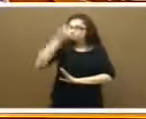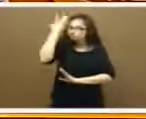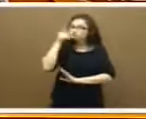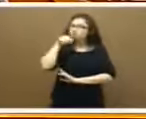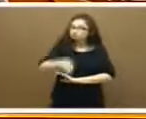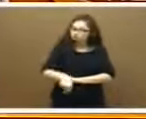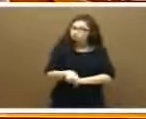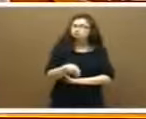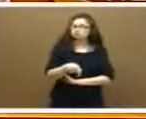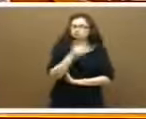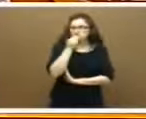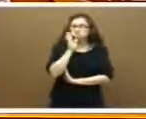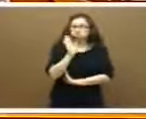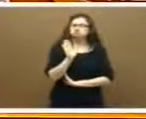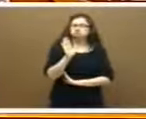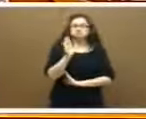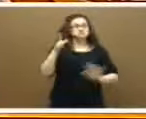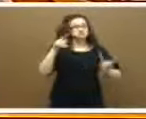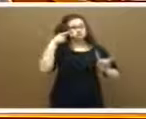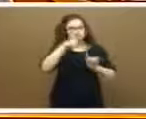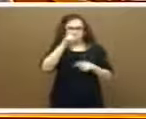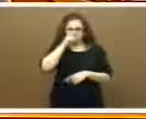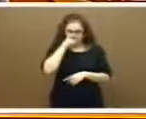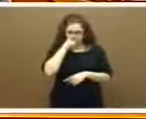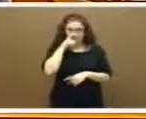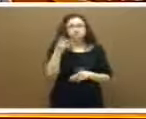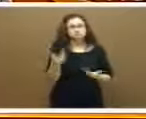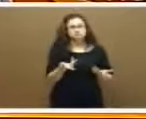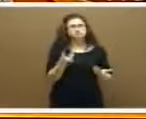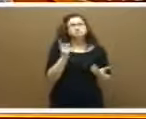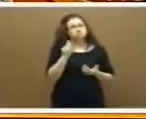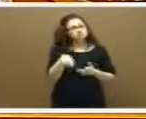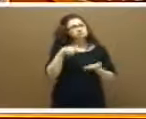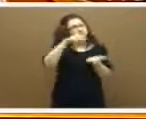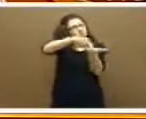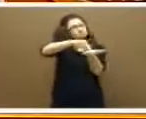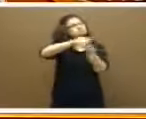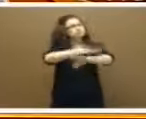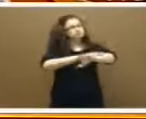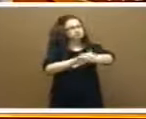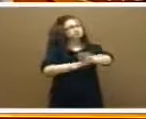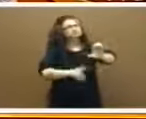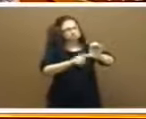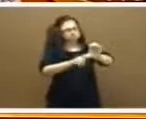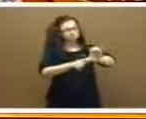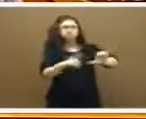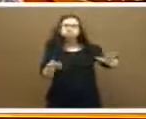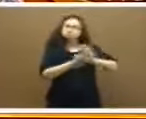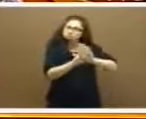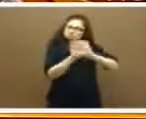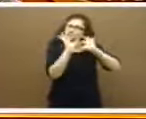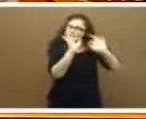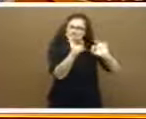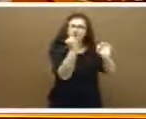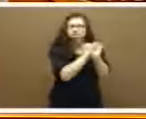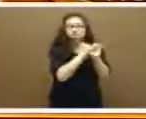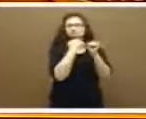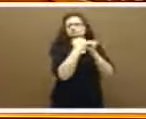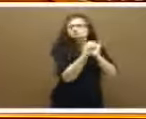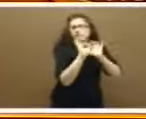presentado, siquiera sea para recordarlo. Y no viene mal que se insta al Gobierno de Extremadura a que siga en esa tarea de